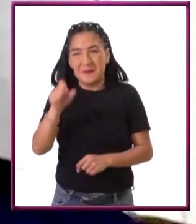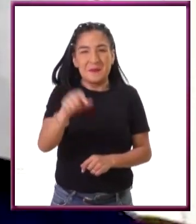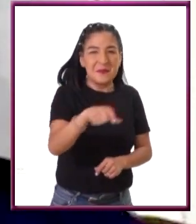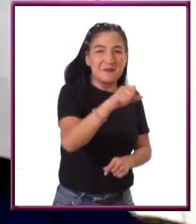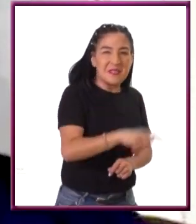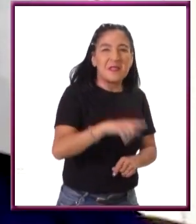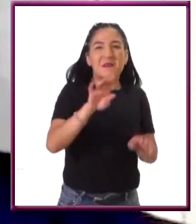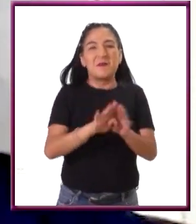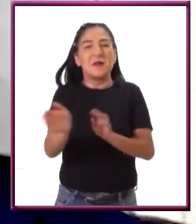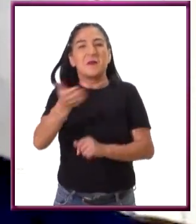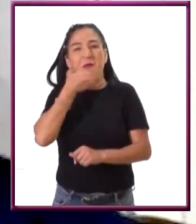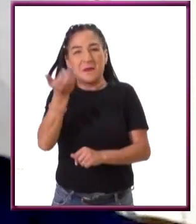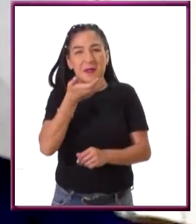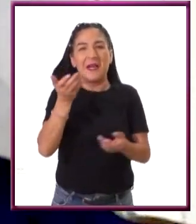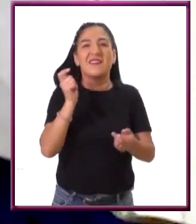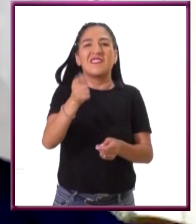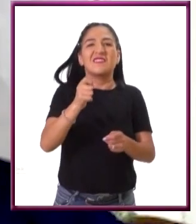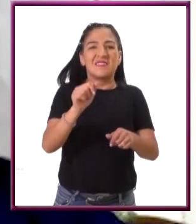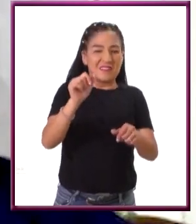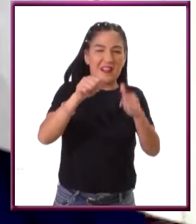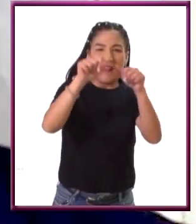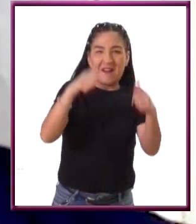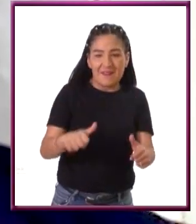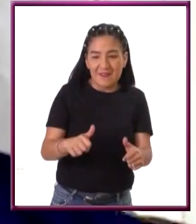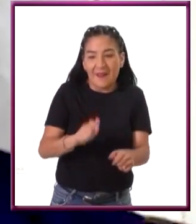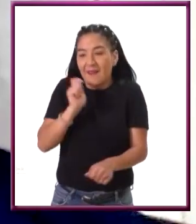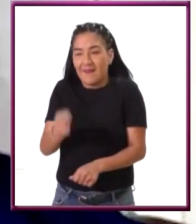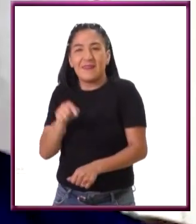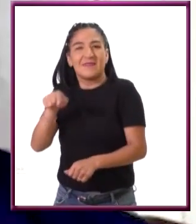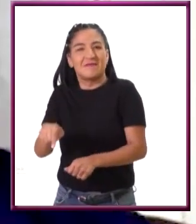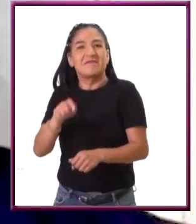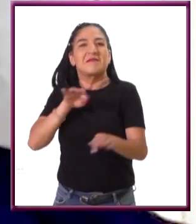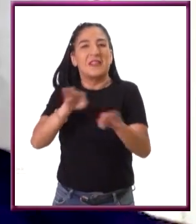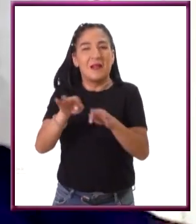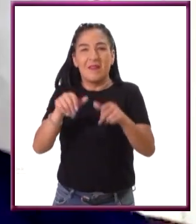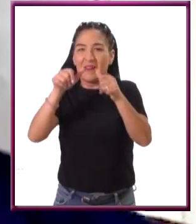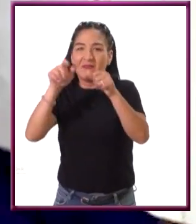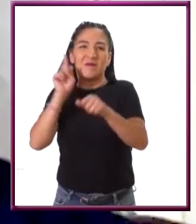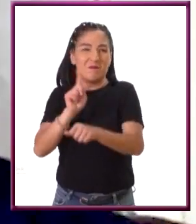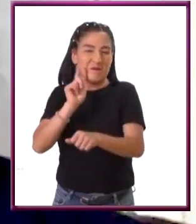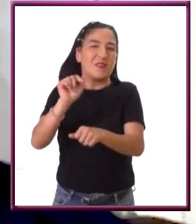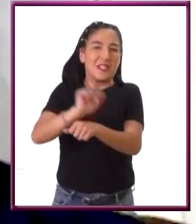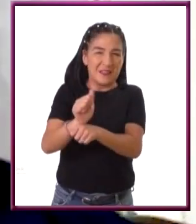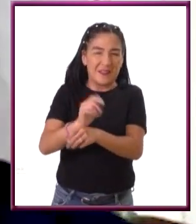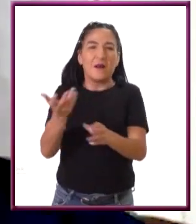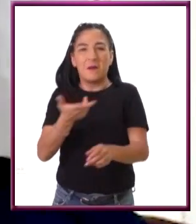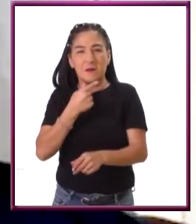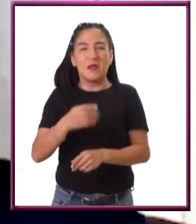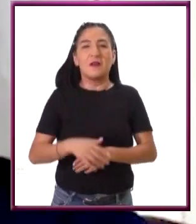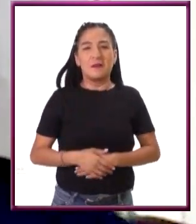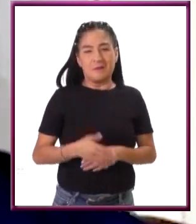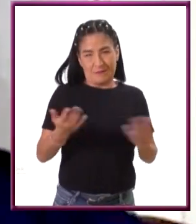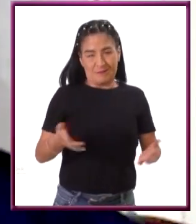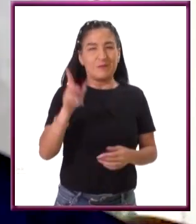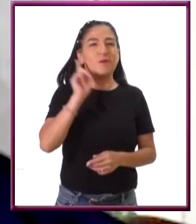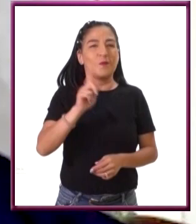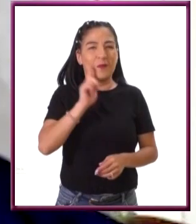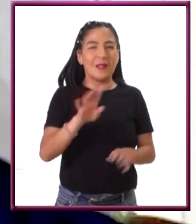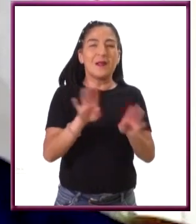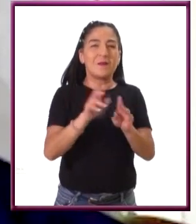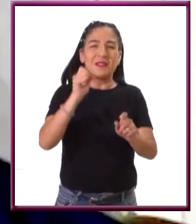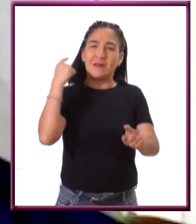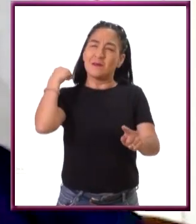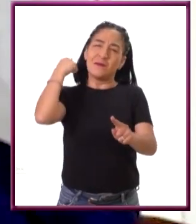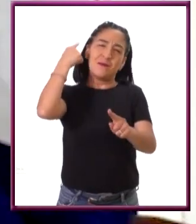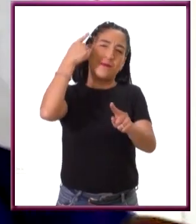muy limitado qué es lo que hace el arte y qué es lo que hace un artista. Y las mujeres, realmente, si nos ponemos a ver su